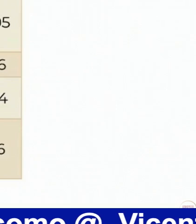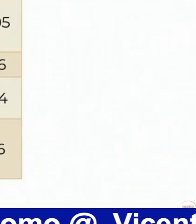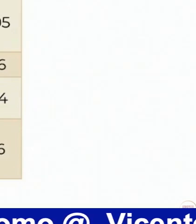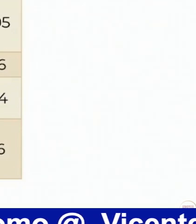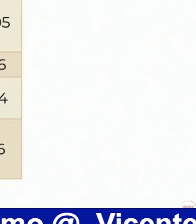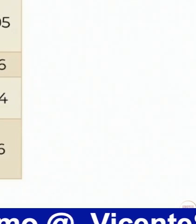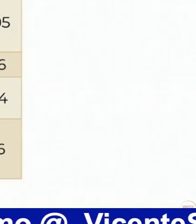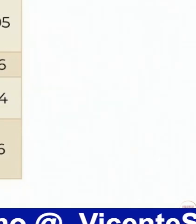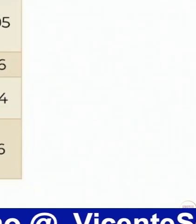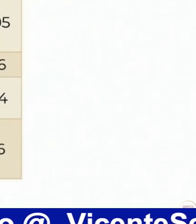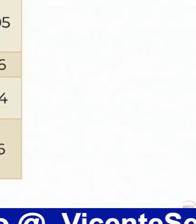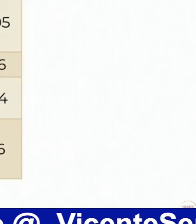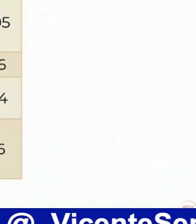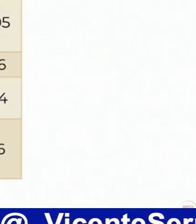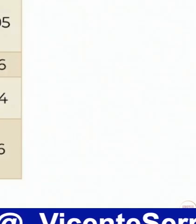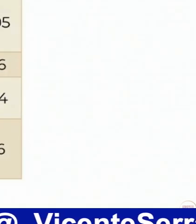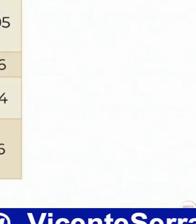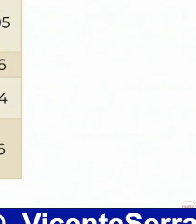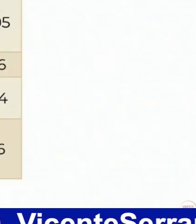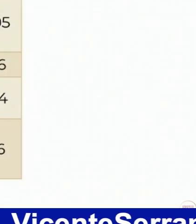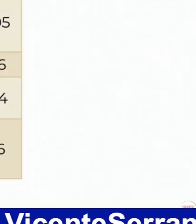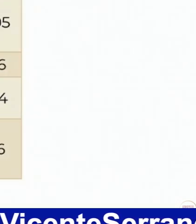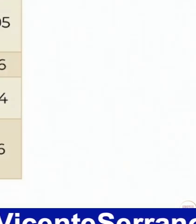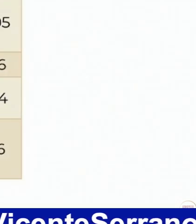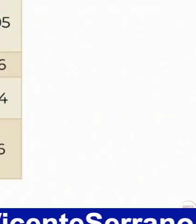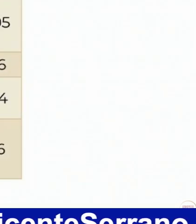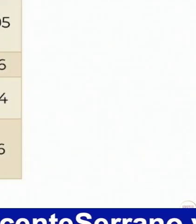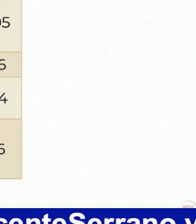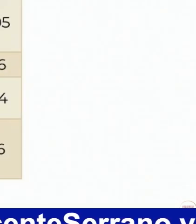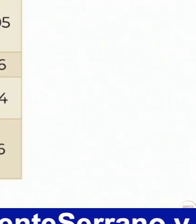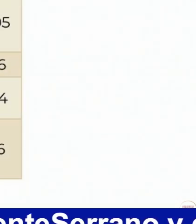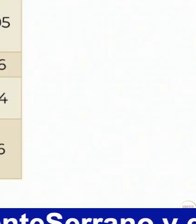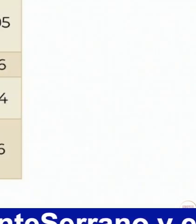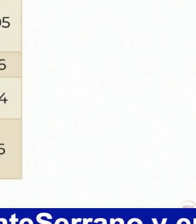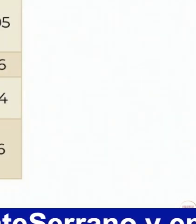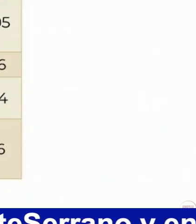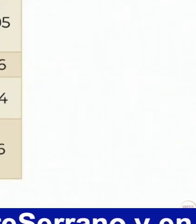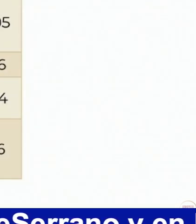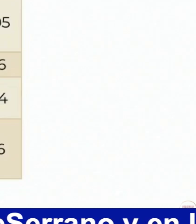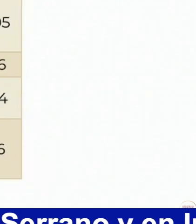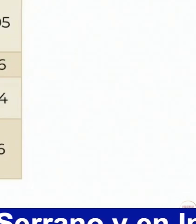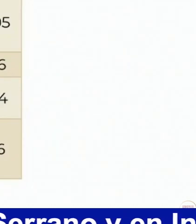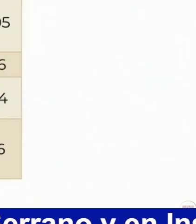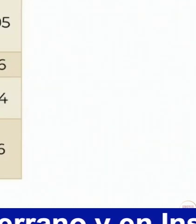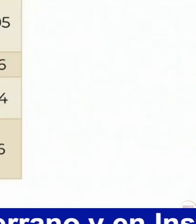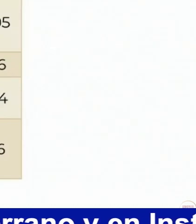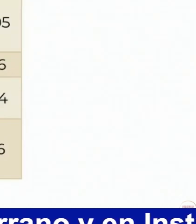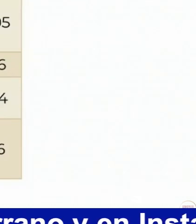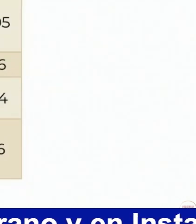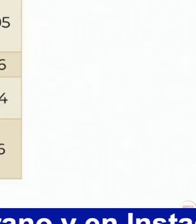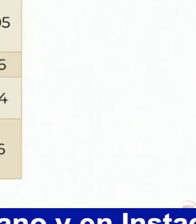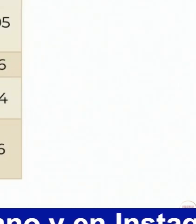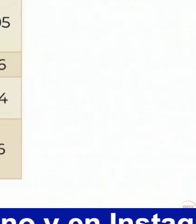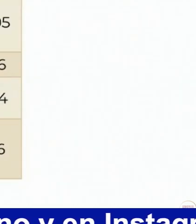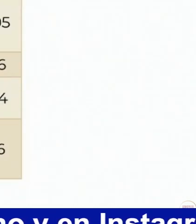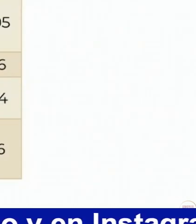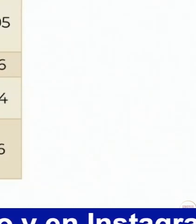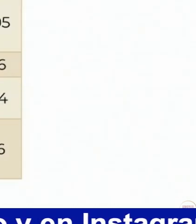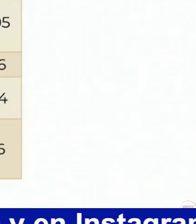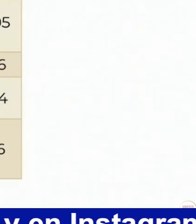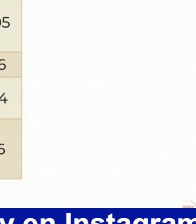la industria alimentaria, por poner algunos ejemplos, que hoy en promedio pagan 52 días y que